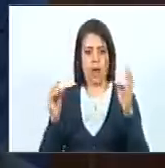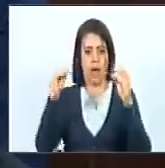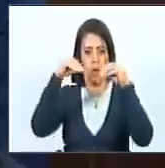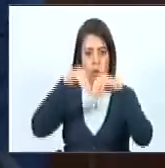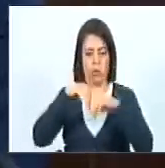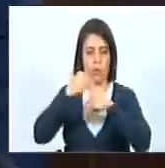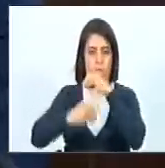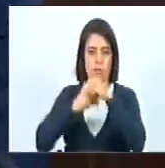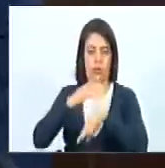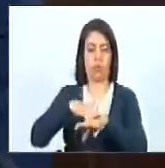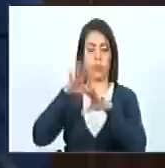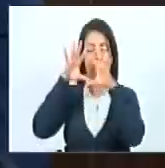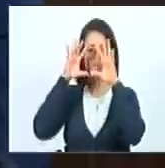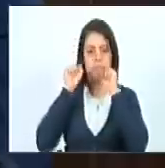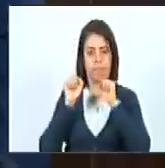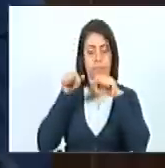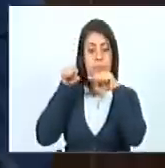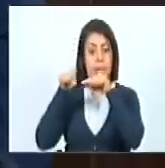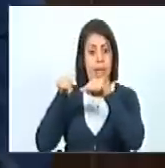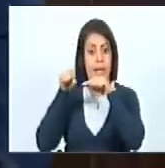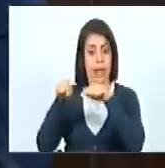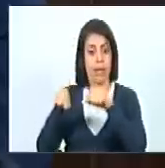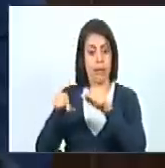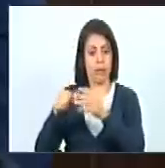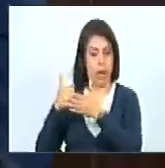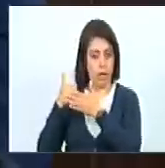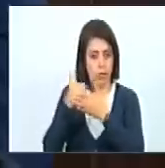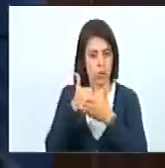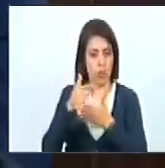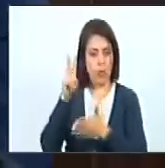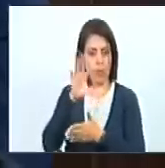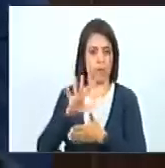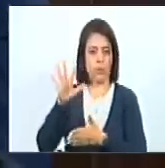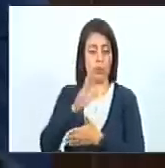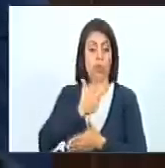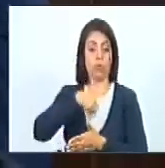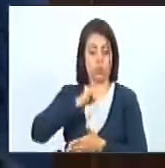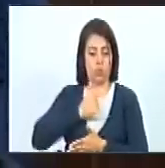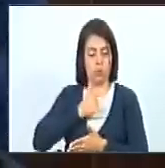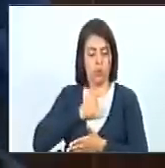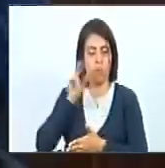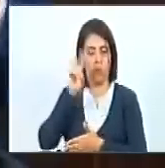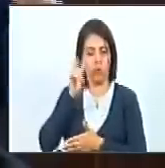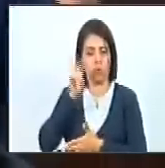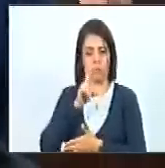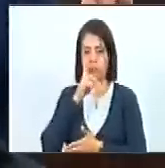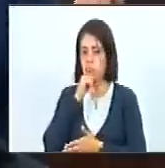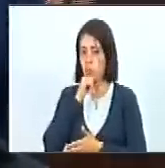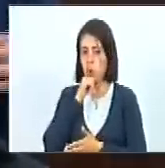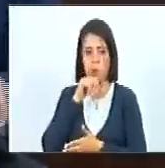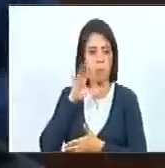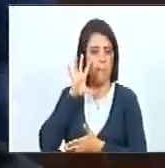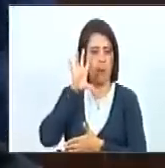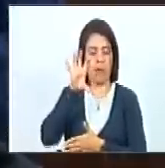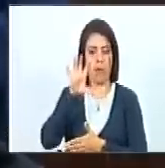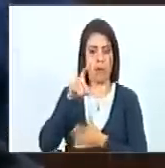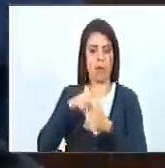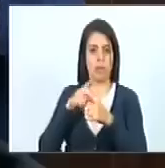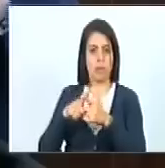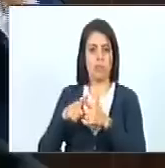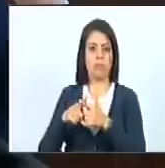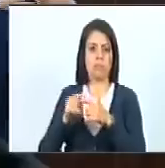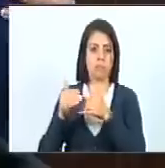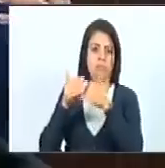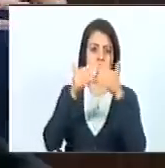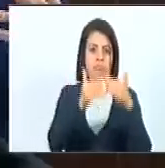acuerdo porque entendemos que es para Venezuela y como lo que somos de venezolanos, y no tenemos un país repuesto como